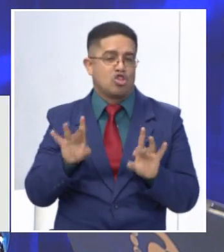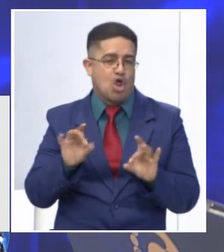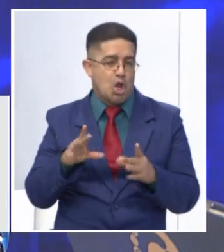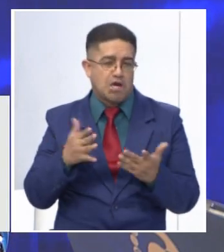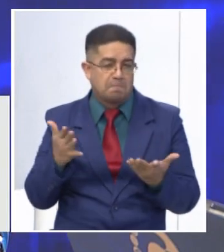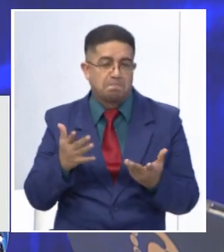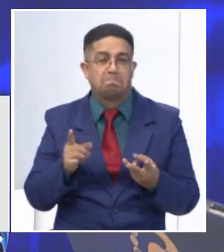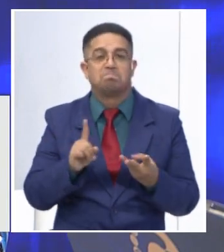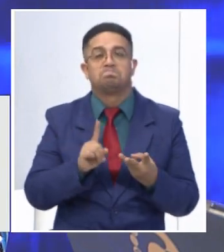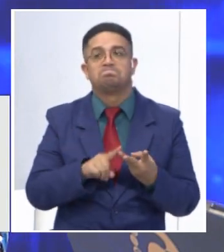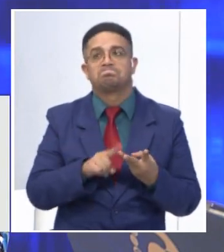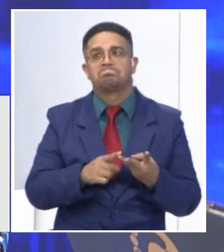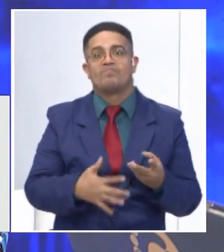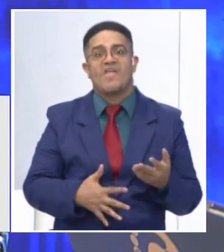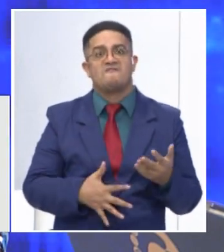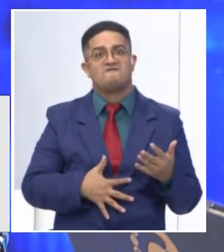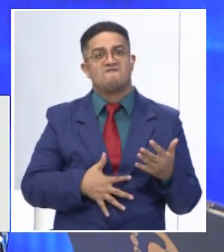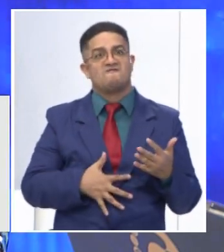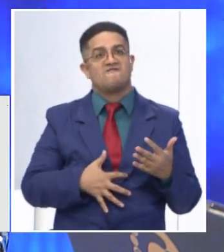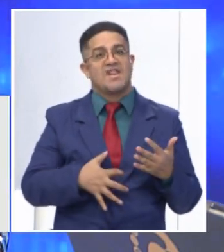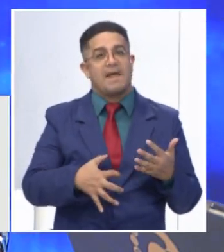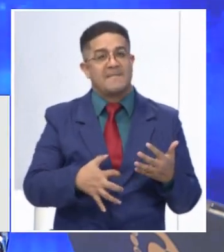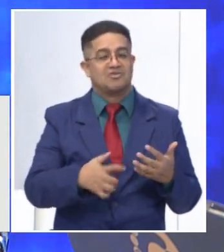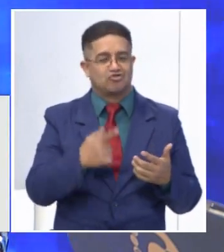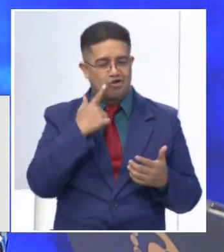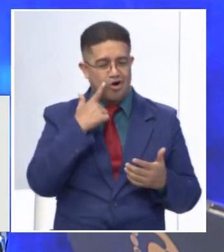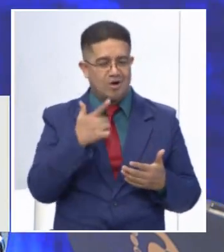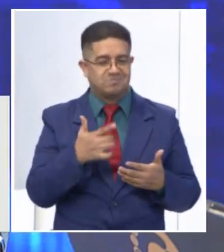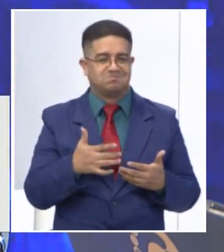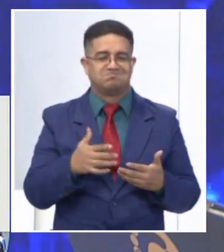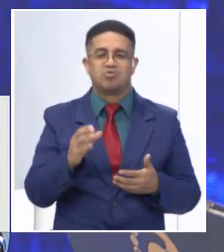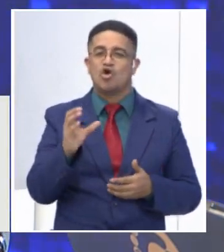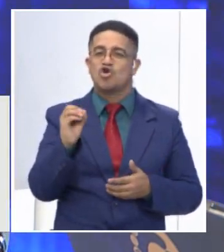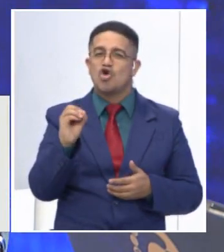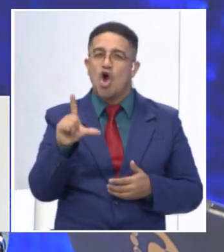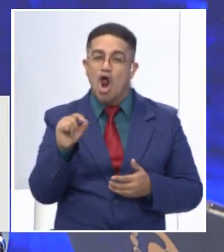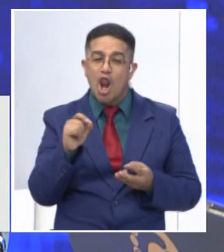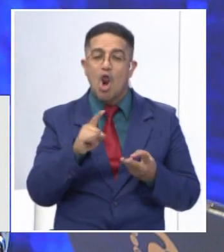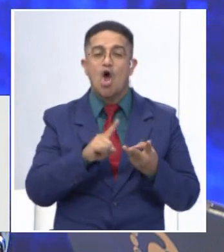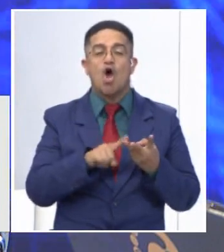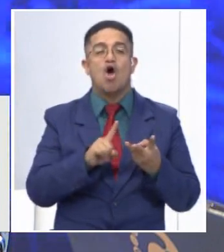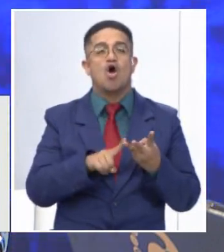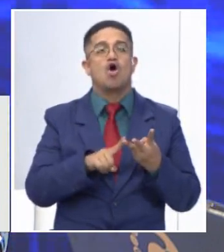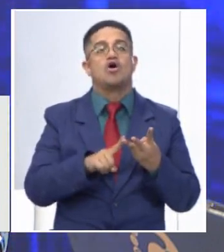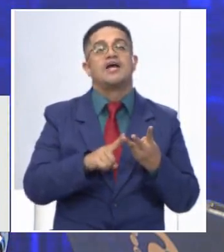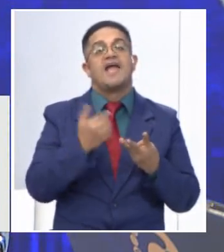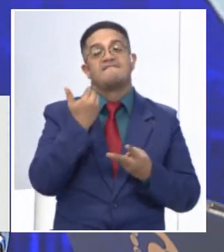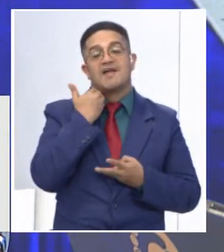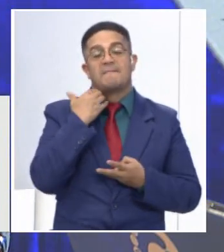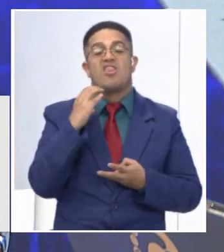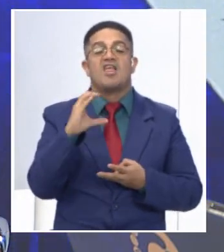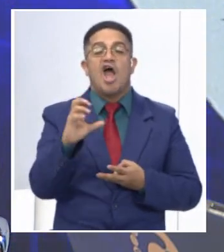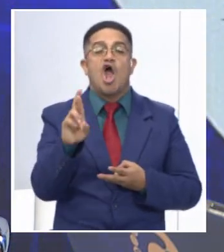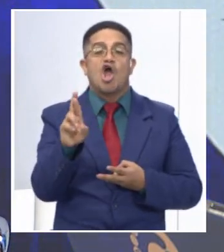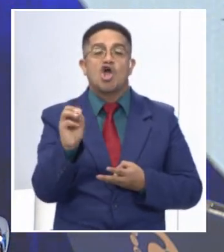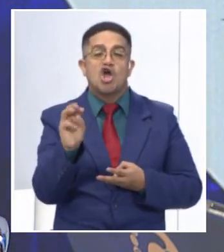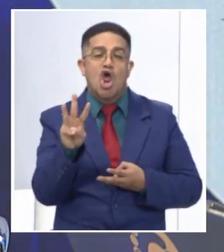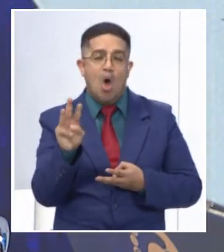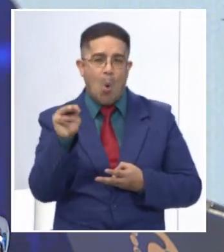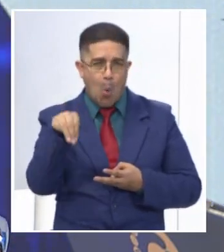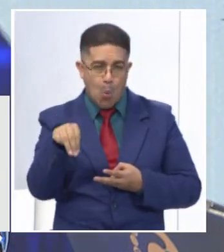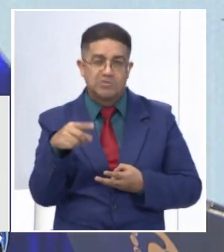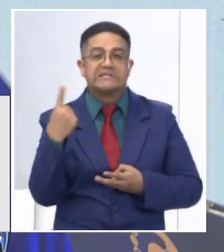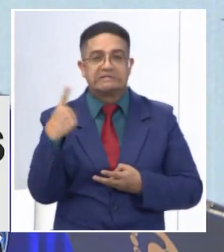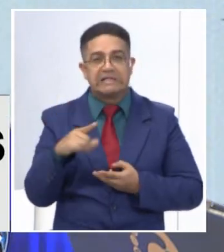Pueden haber causas de tipo inflamatoria, como los procesos inflamatorios de colon, la rectocolitis ulcerosa, la enfermedad de Crohn, que puede ocasionar otro tipo